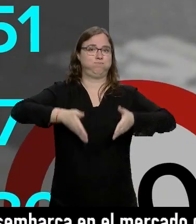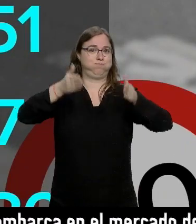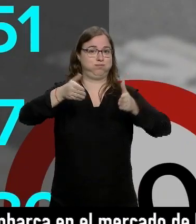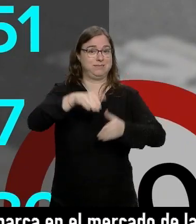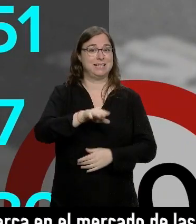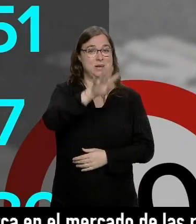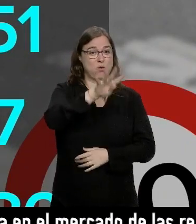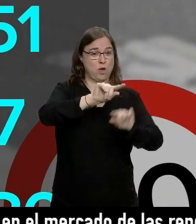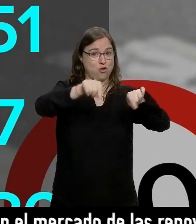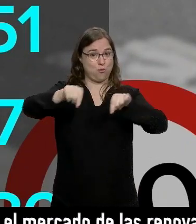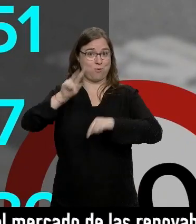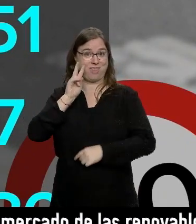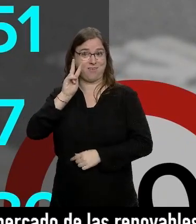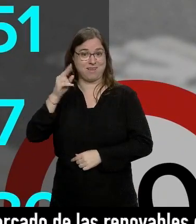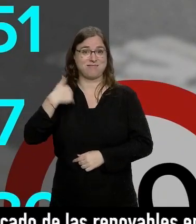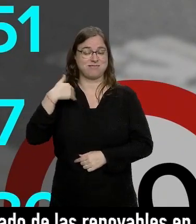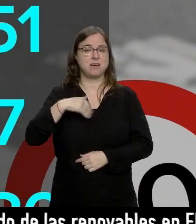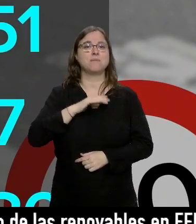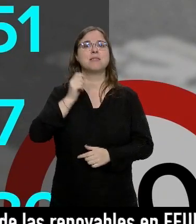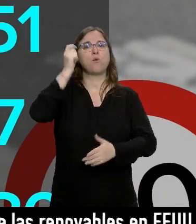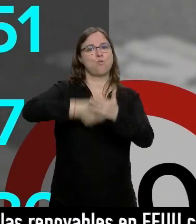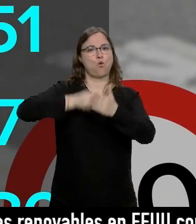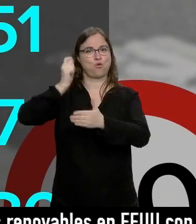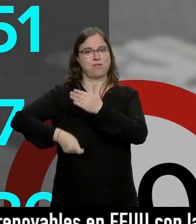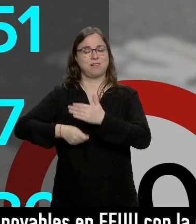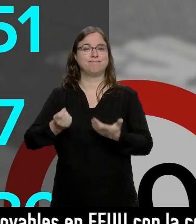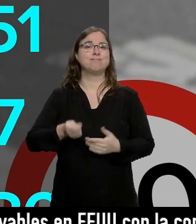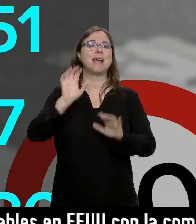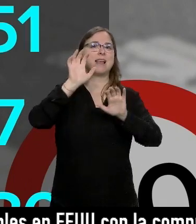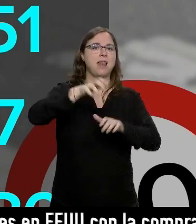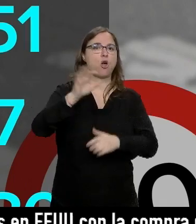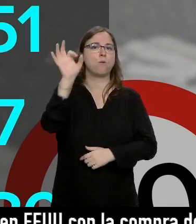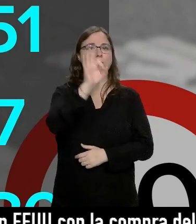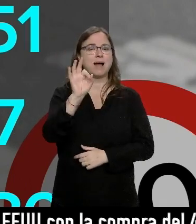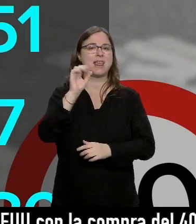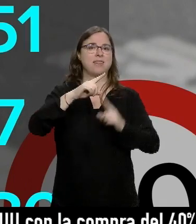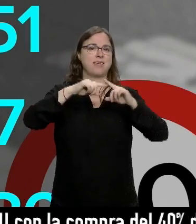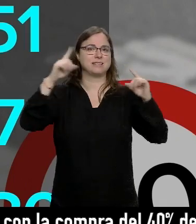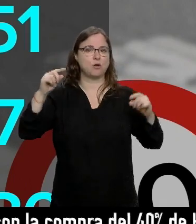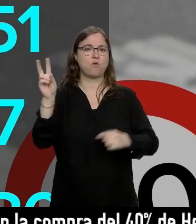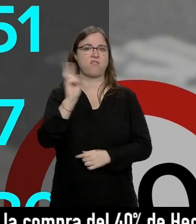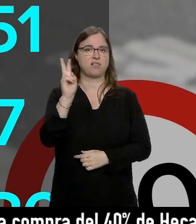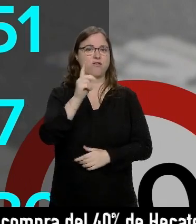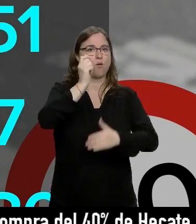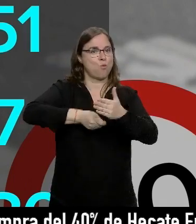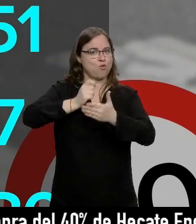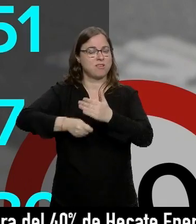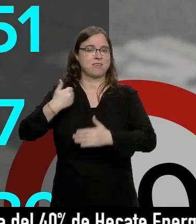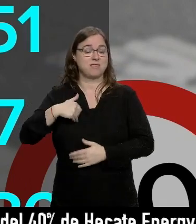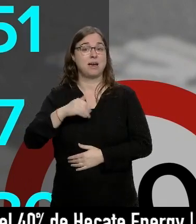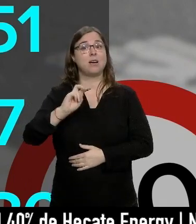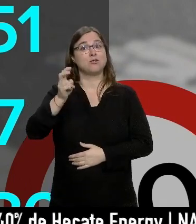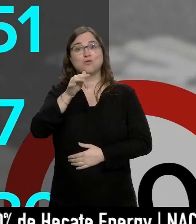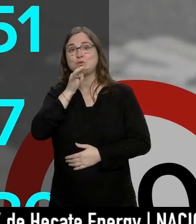Estas 4 provincias que ven ya han comenzado a multar. Se trata de León, Palencia, Segovia y Valladolid. En cambio, aún no se